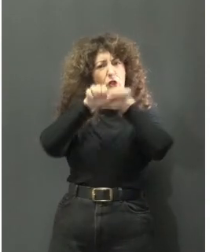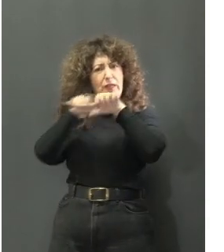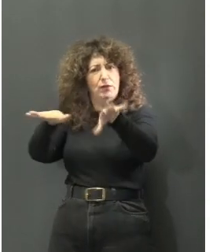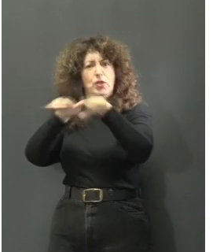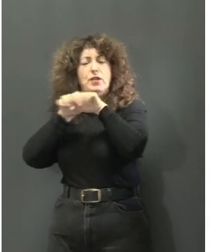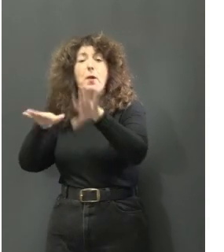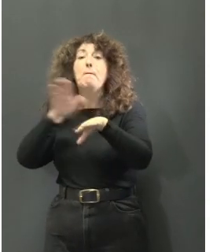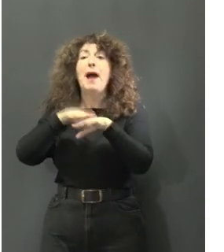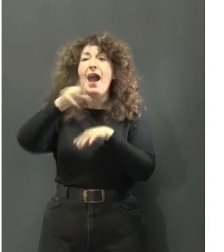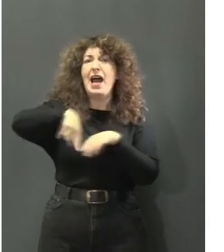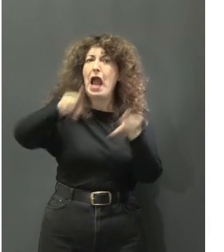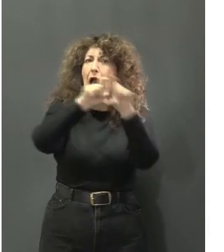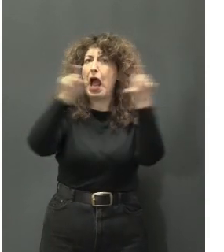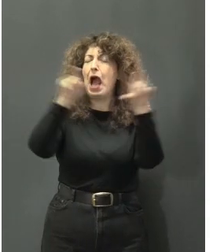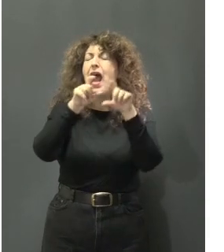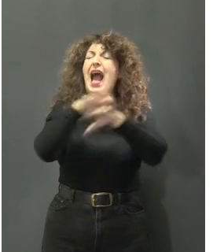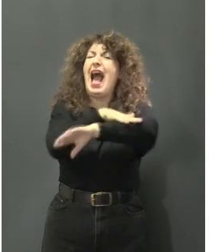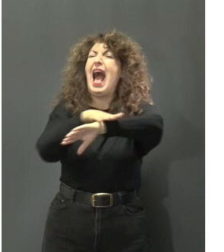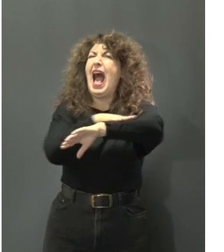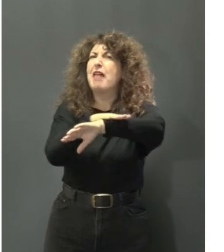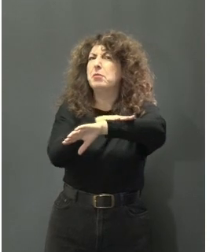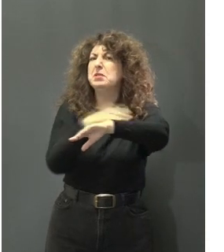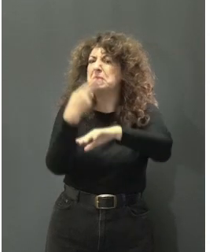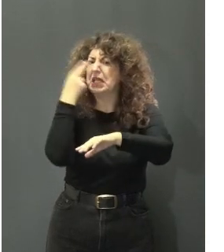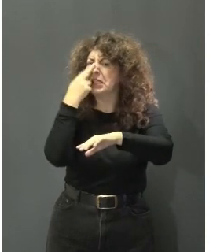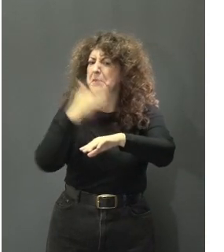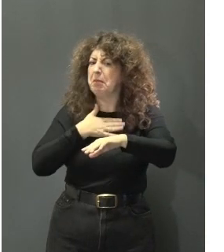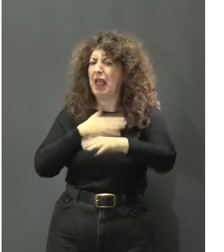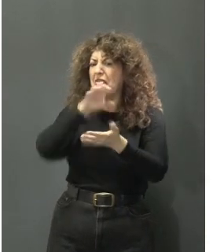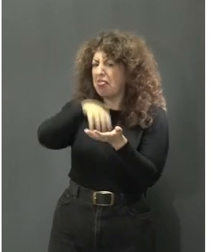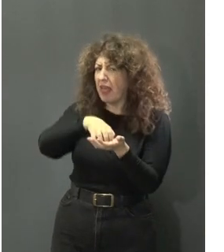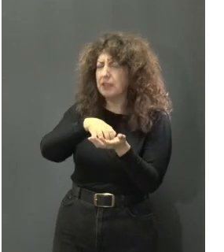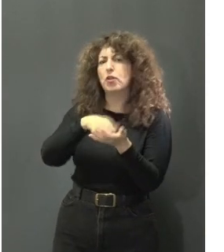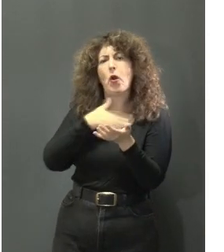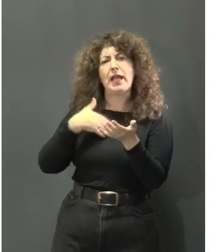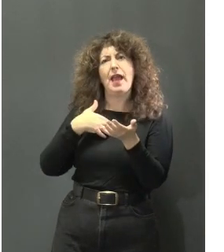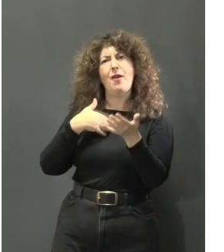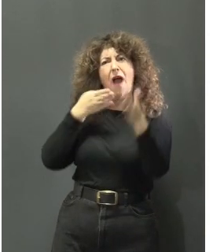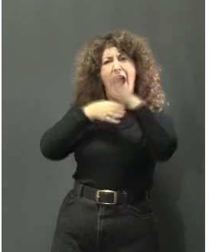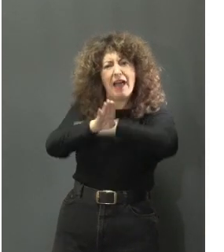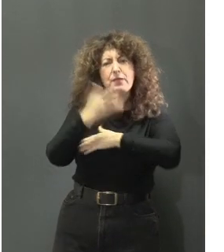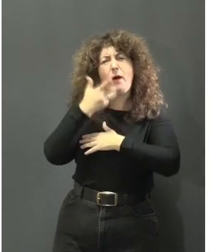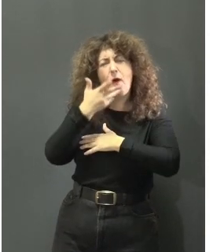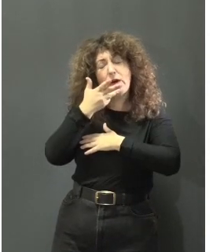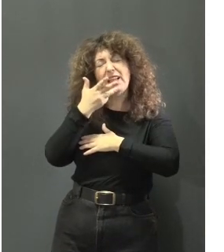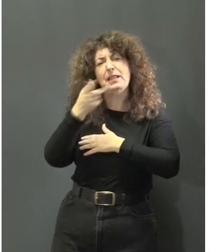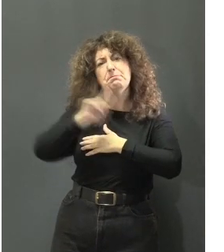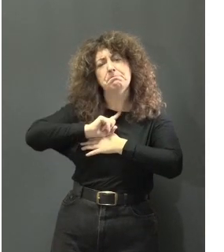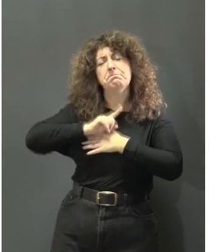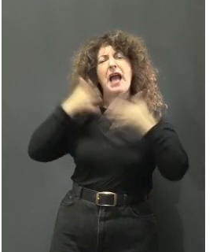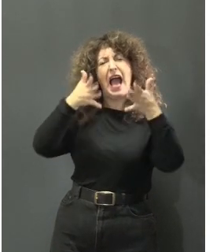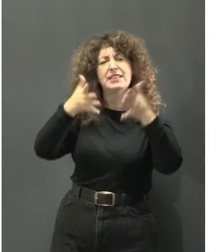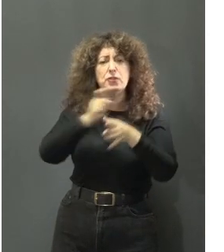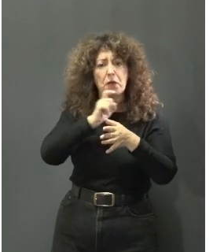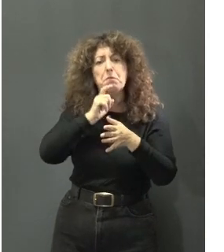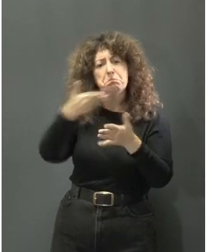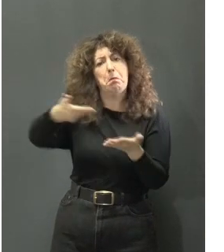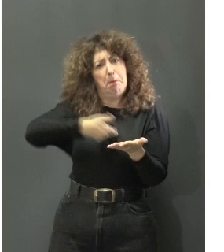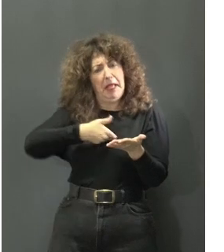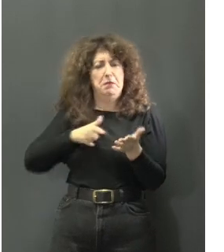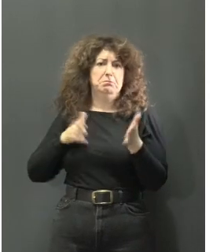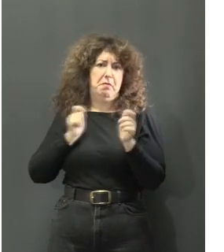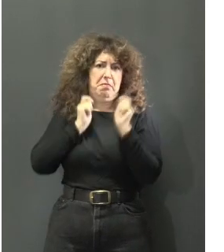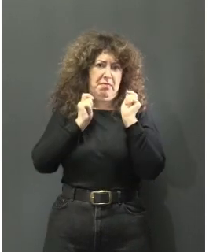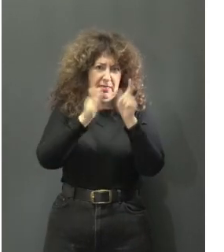quisieran recibir asesoramiento en accesibilidad cognitiva para sus centros, que nos podían solicitar ese asesoramiento. Y hasta el momento pues